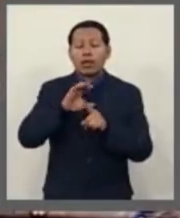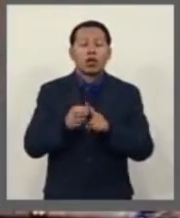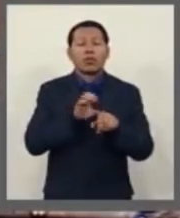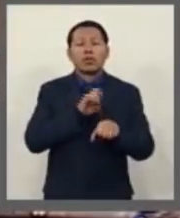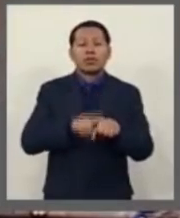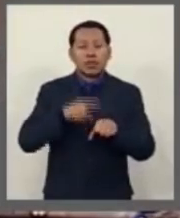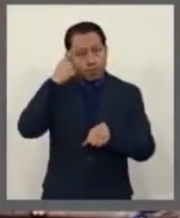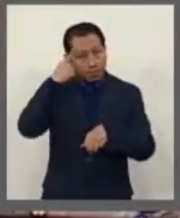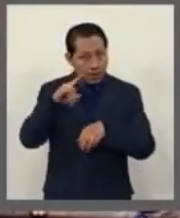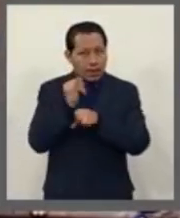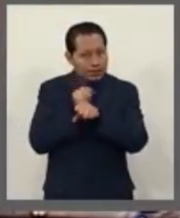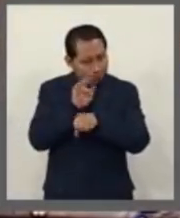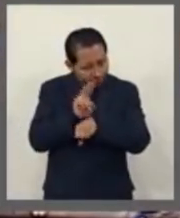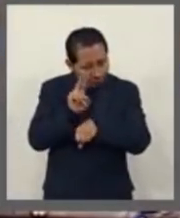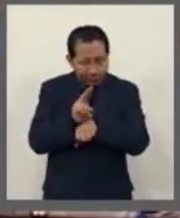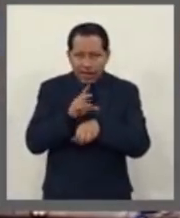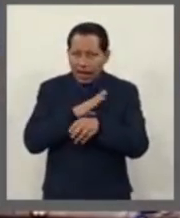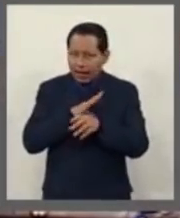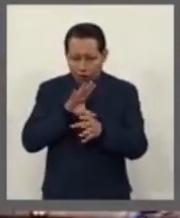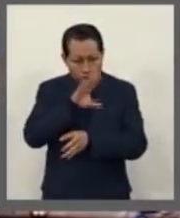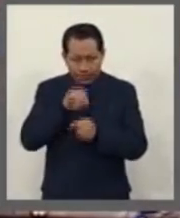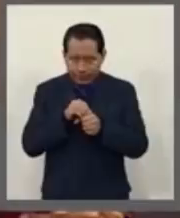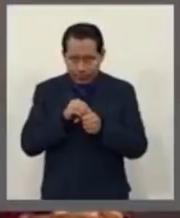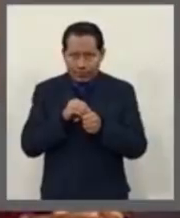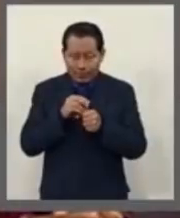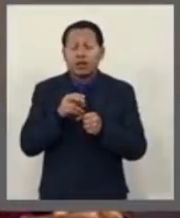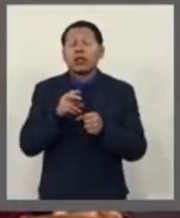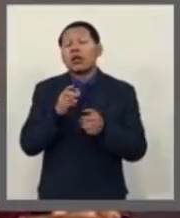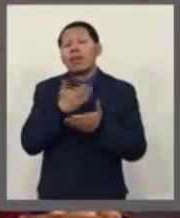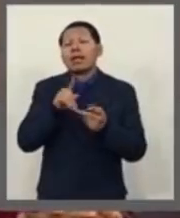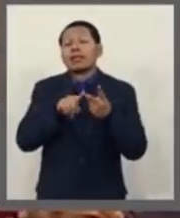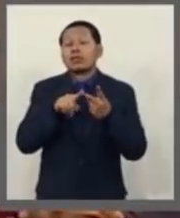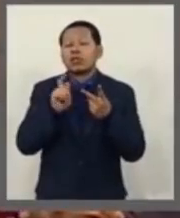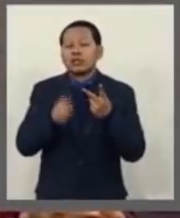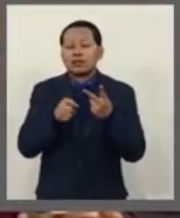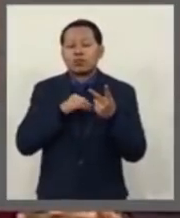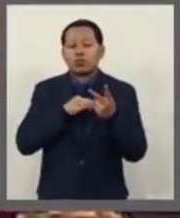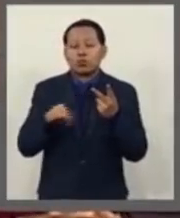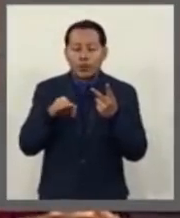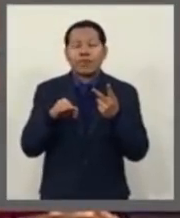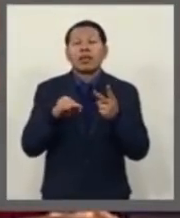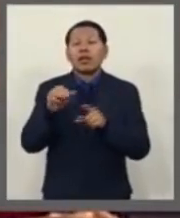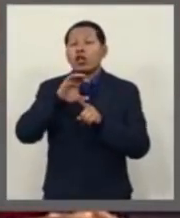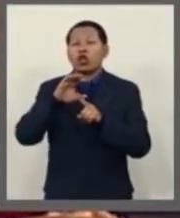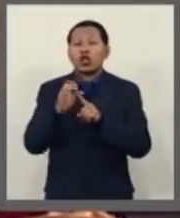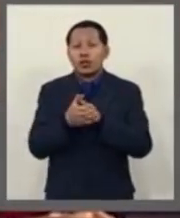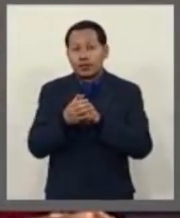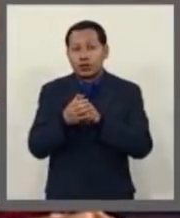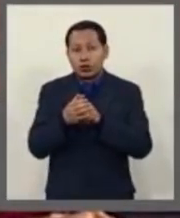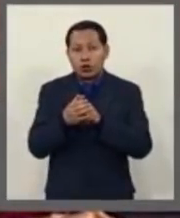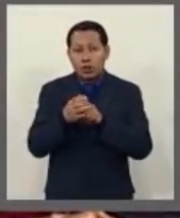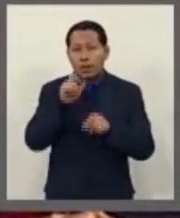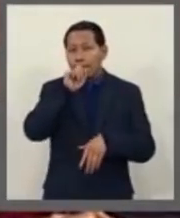Solicito 30 segundos señor presidente primero crear una comisión especial para conocer y dar